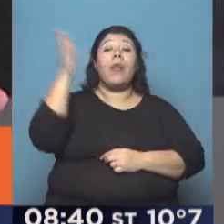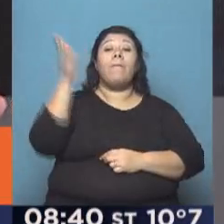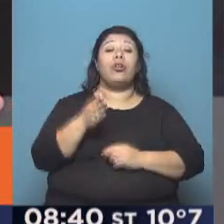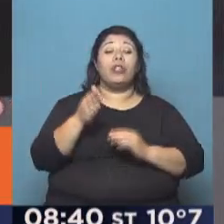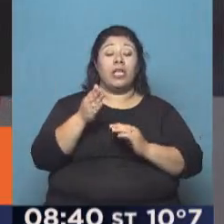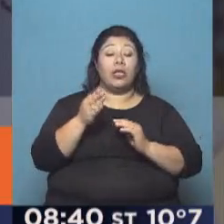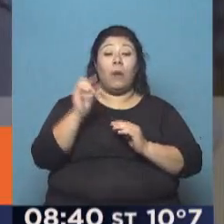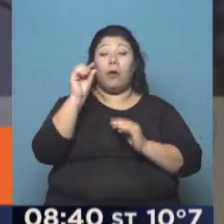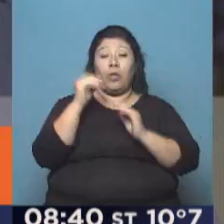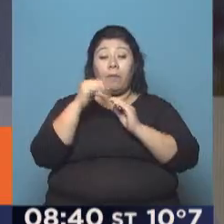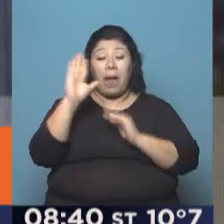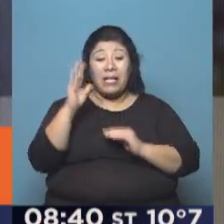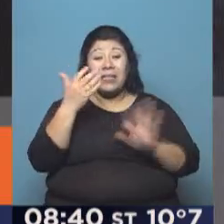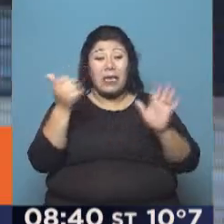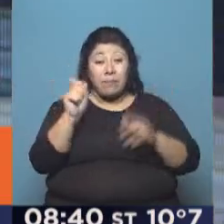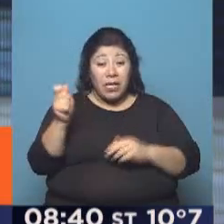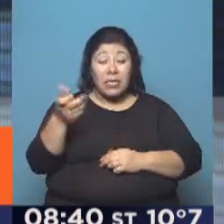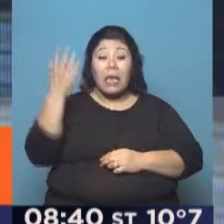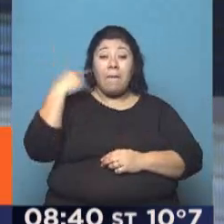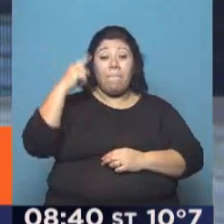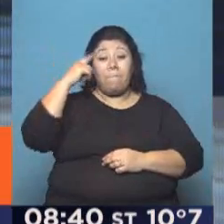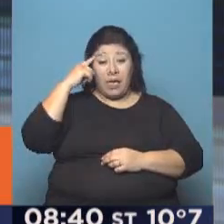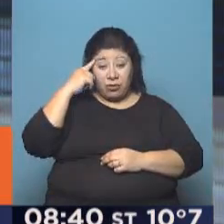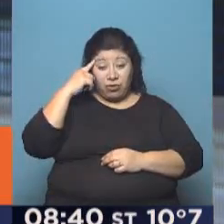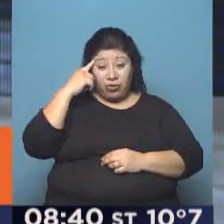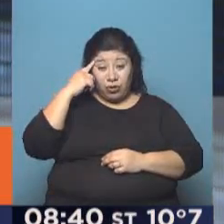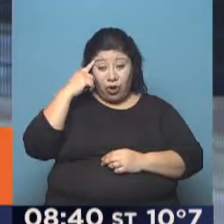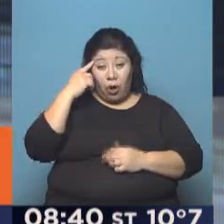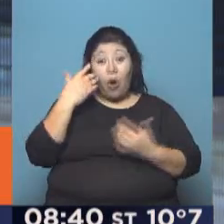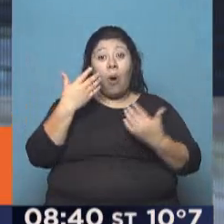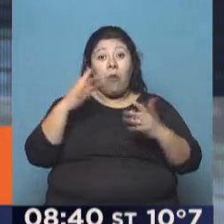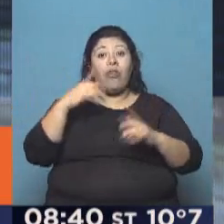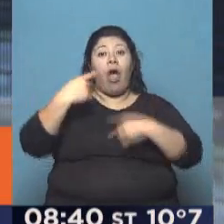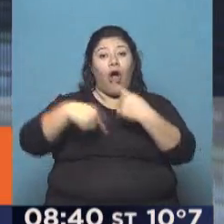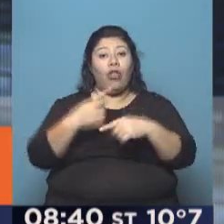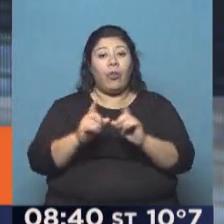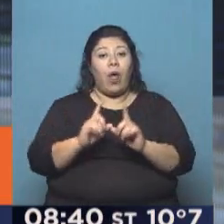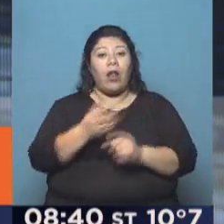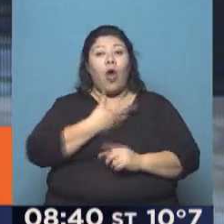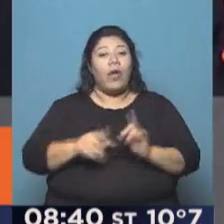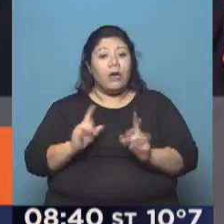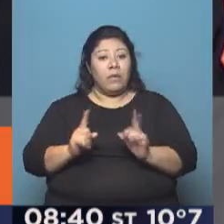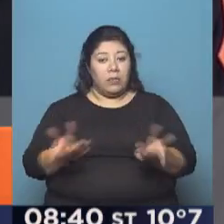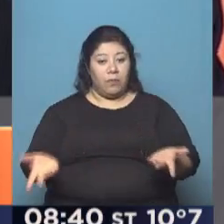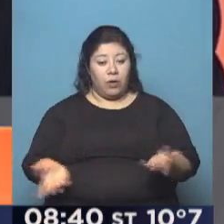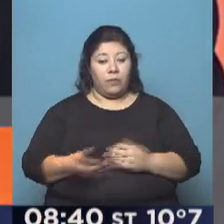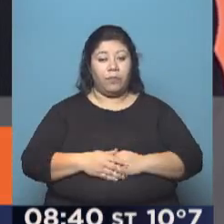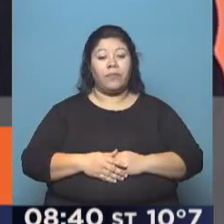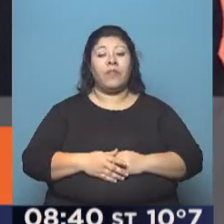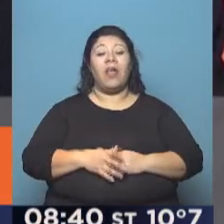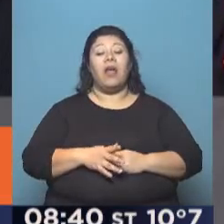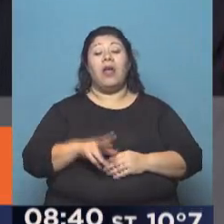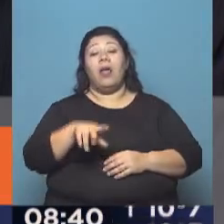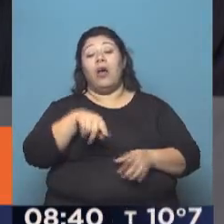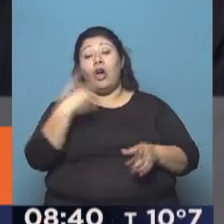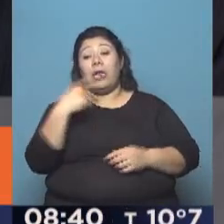los argentinos Hace 6 meses creyó que era posible continuar con lo que teníamos están las denuncias eh Por el caso otes Sur